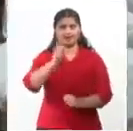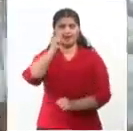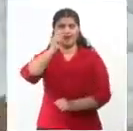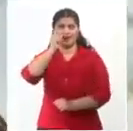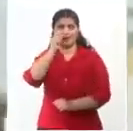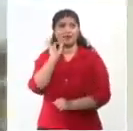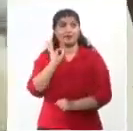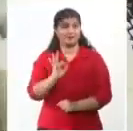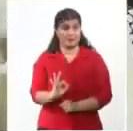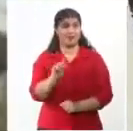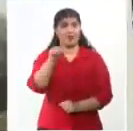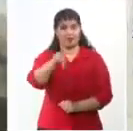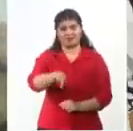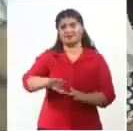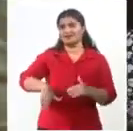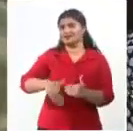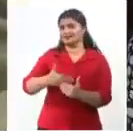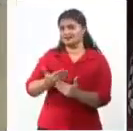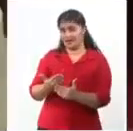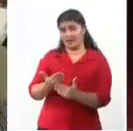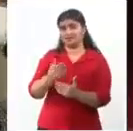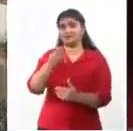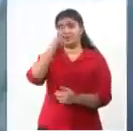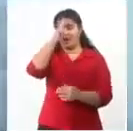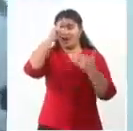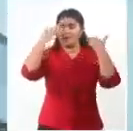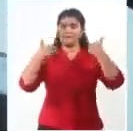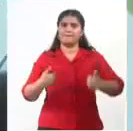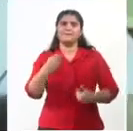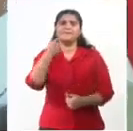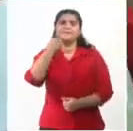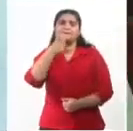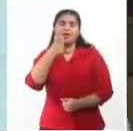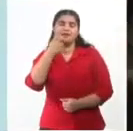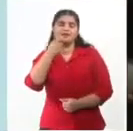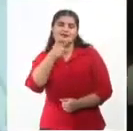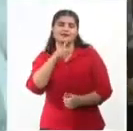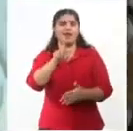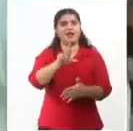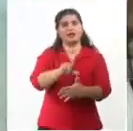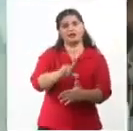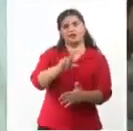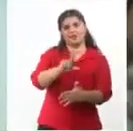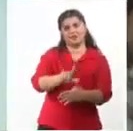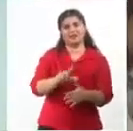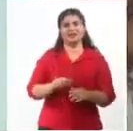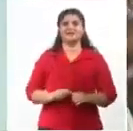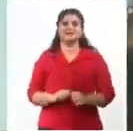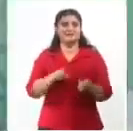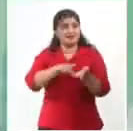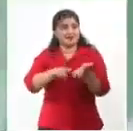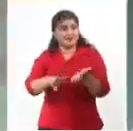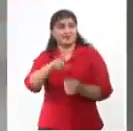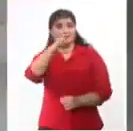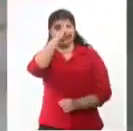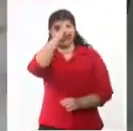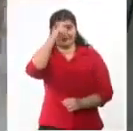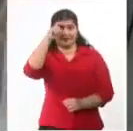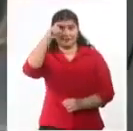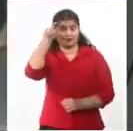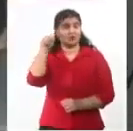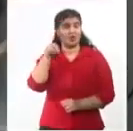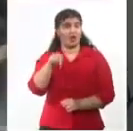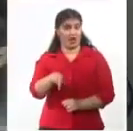siguen el legado de Finlay y dedican sus vidas a regalar salud. Santi Espíritus llega a la jornada tras un